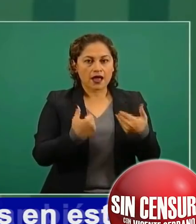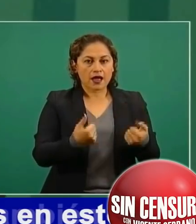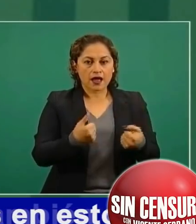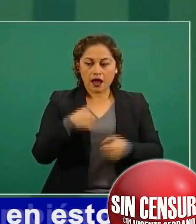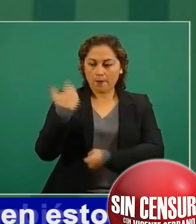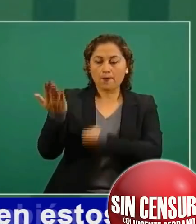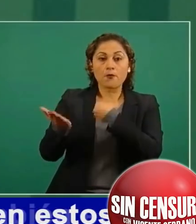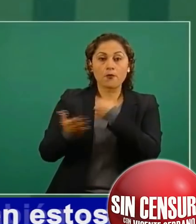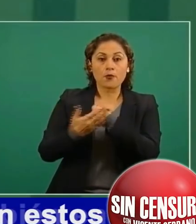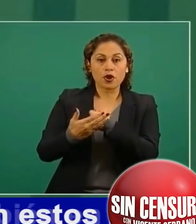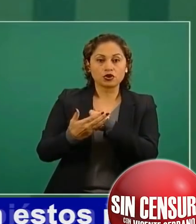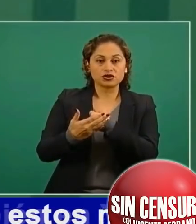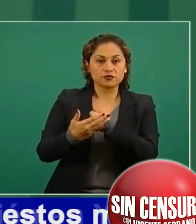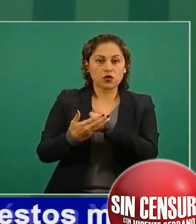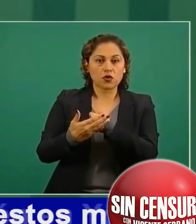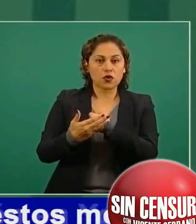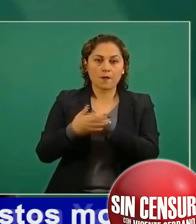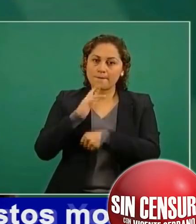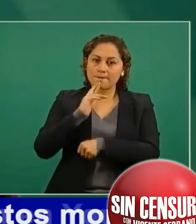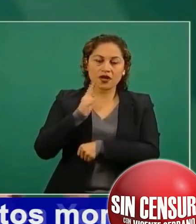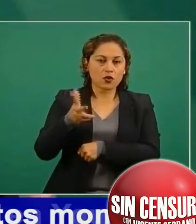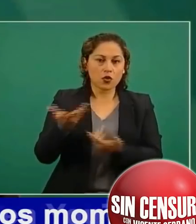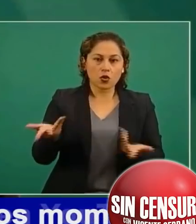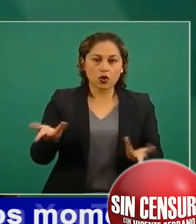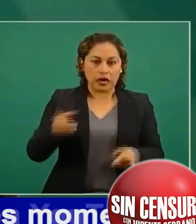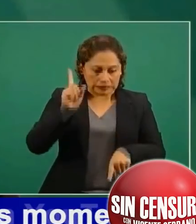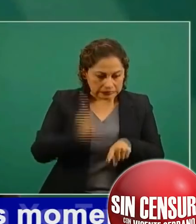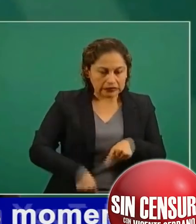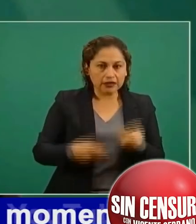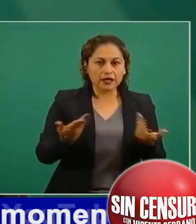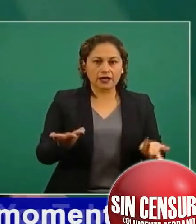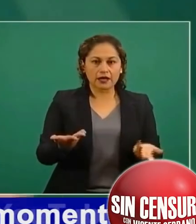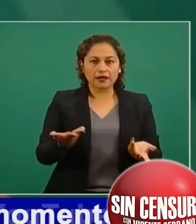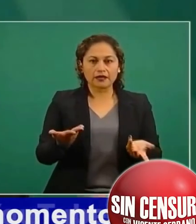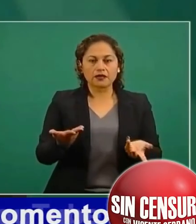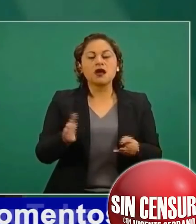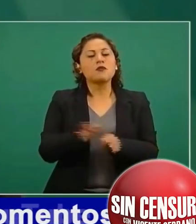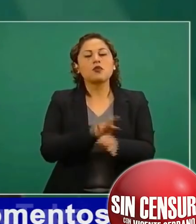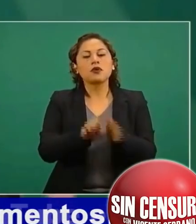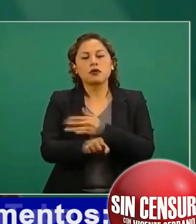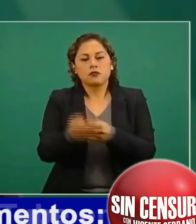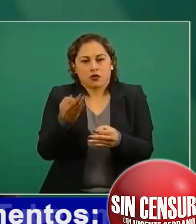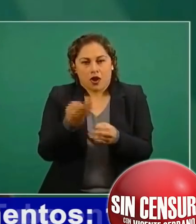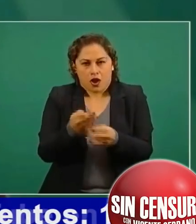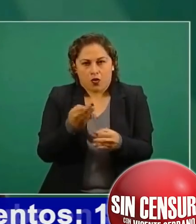Si nosotros no hablamos de corrupción, como era antes, que no se usaba la